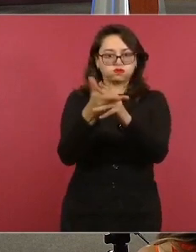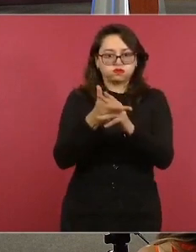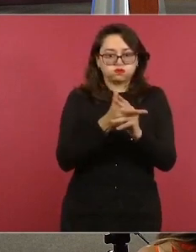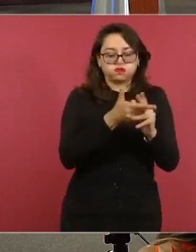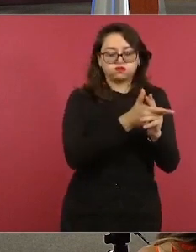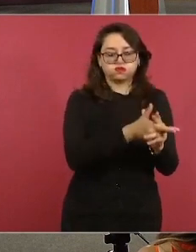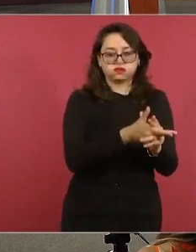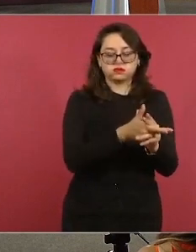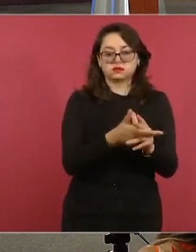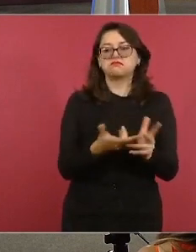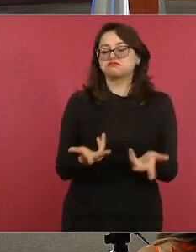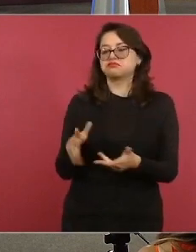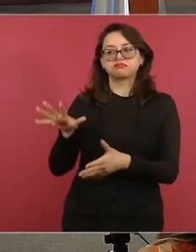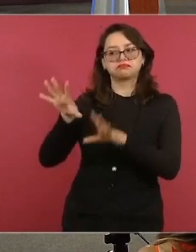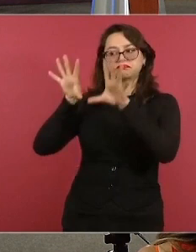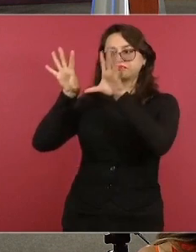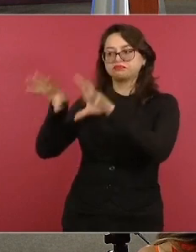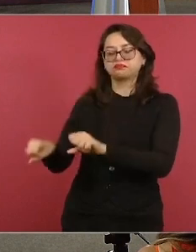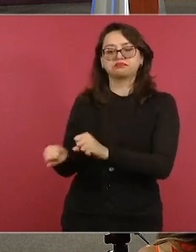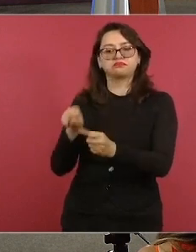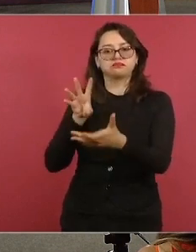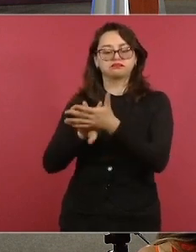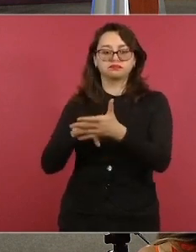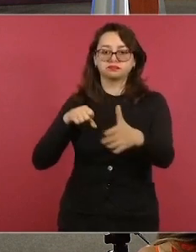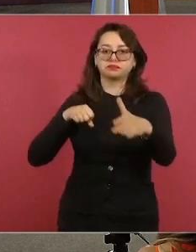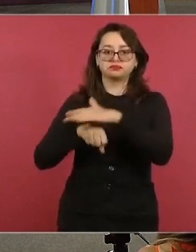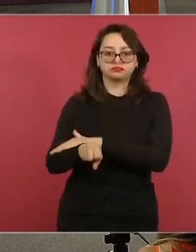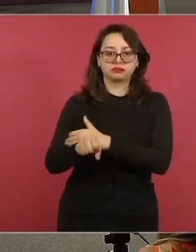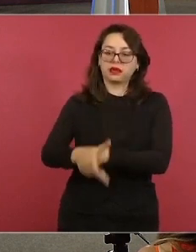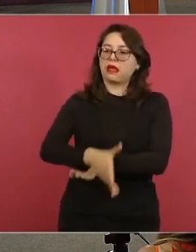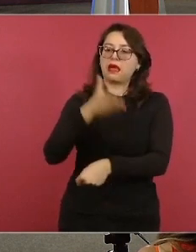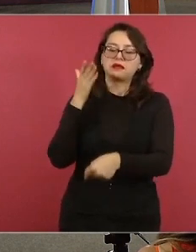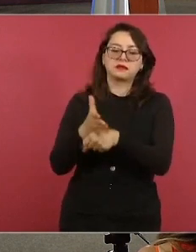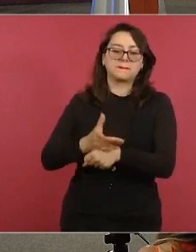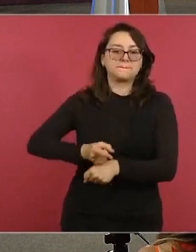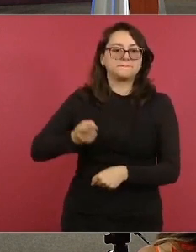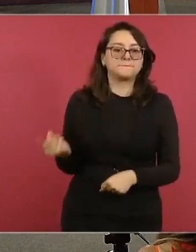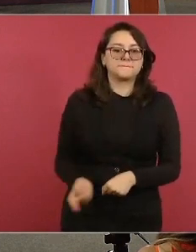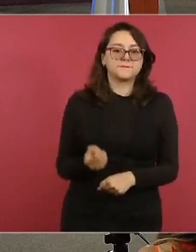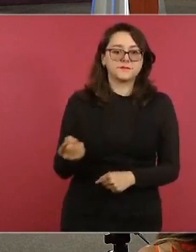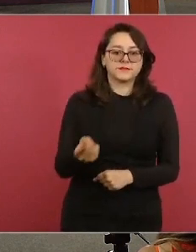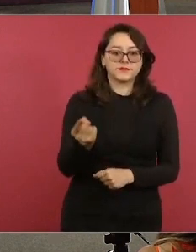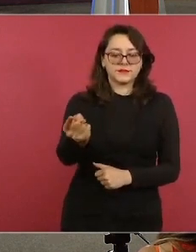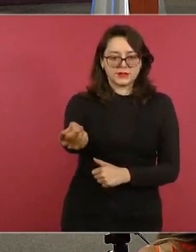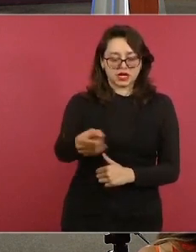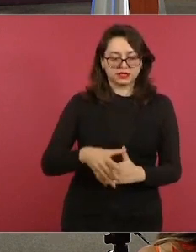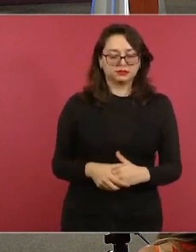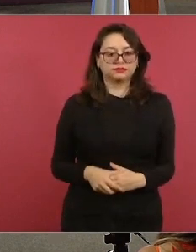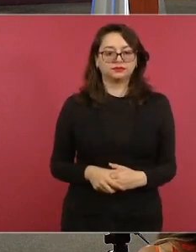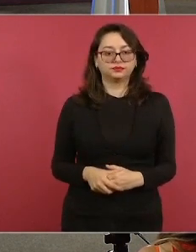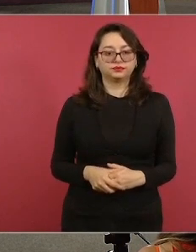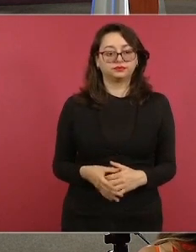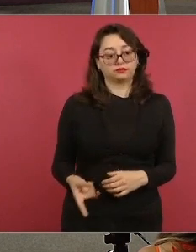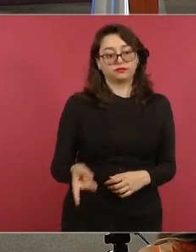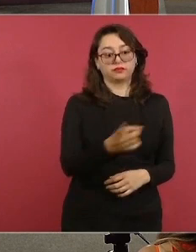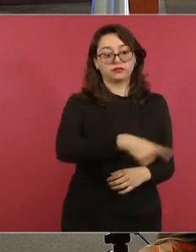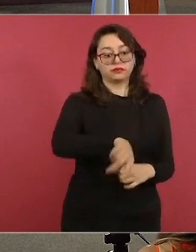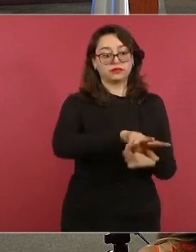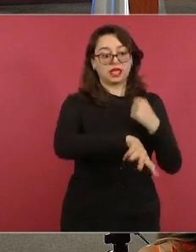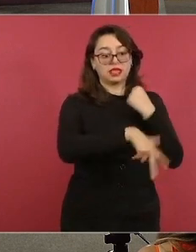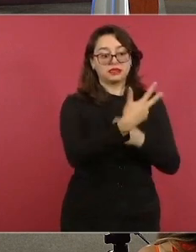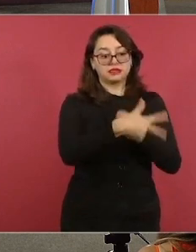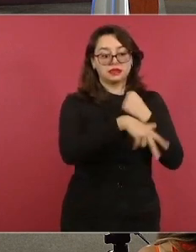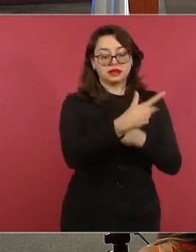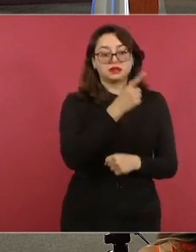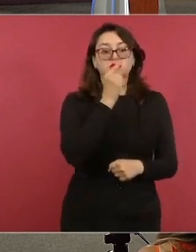de acuerdo con las investigaciones las Trece víctimas que mencionamos se